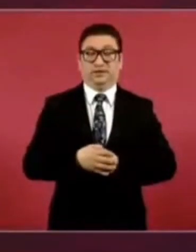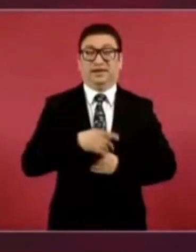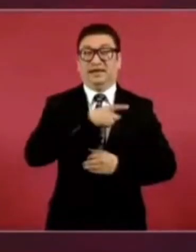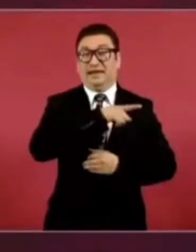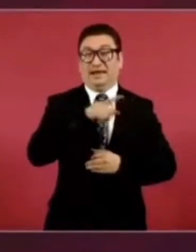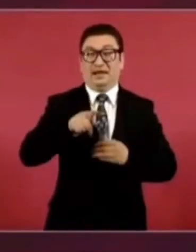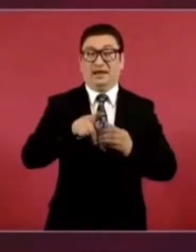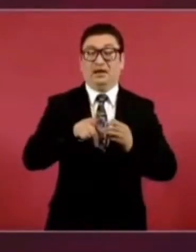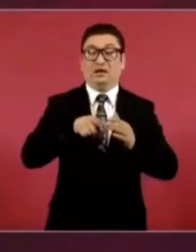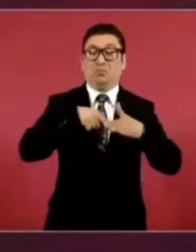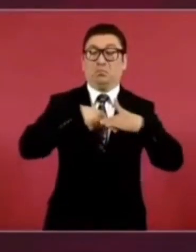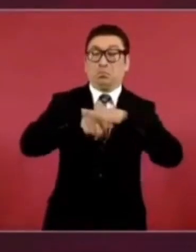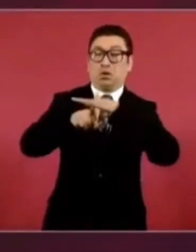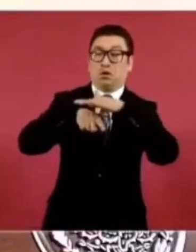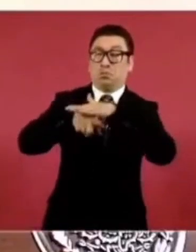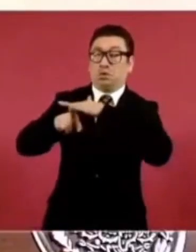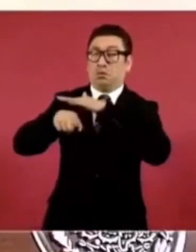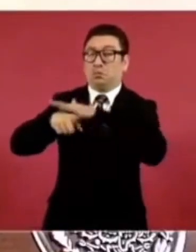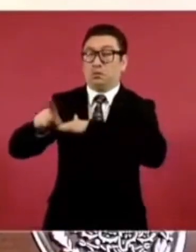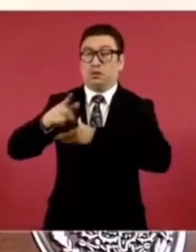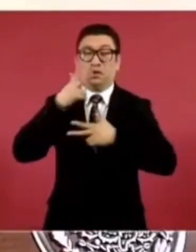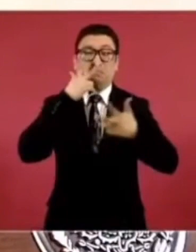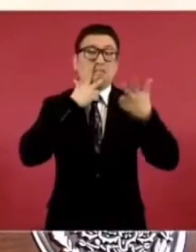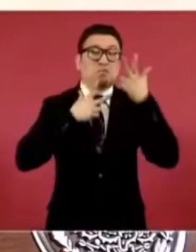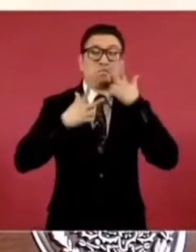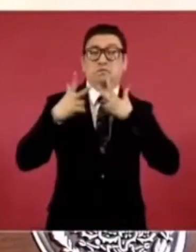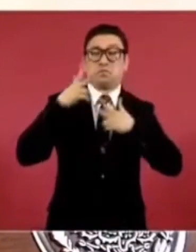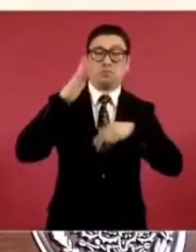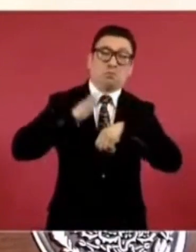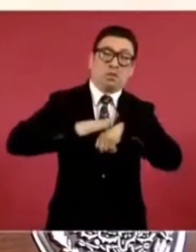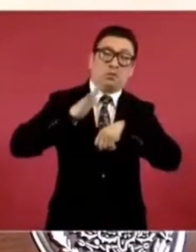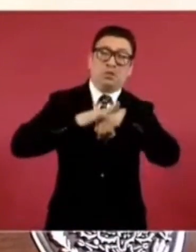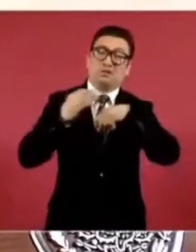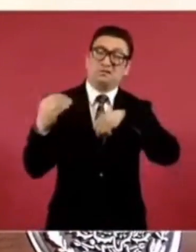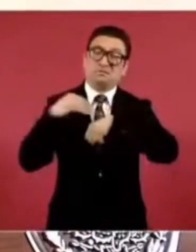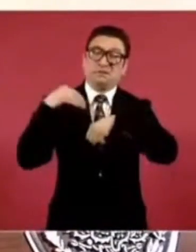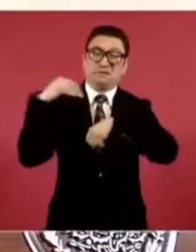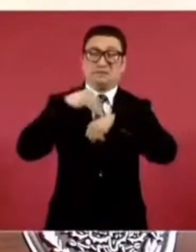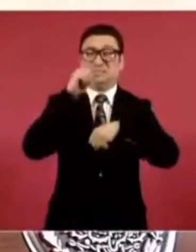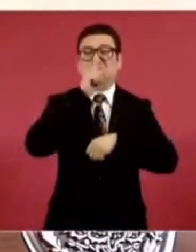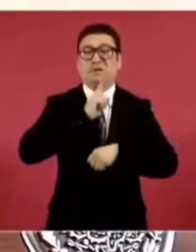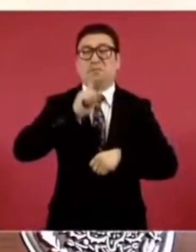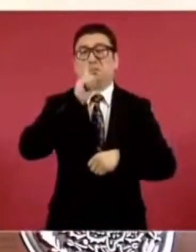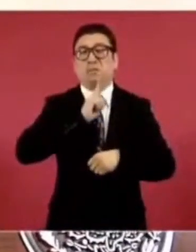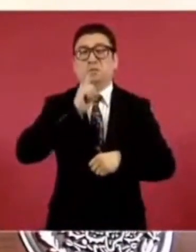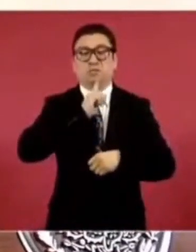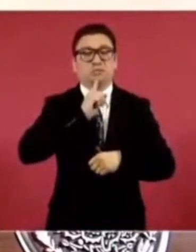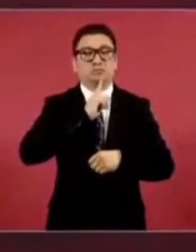mentiras, las calumnias. Y no pasa nada.